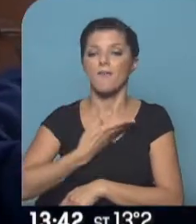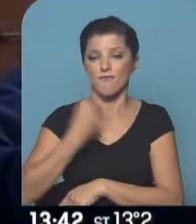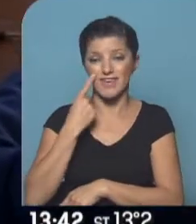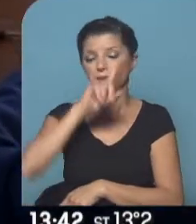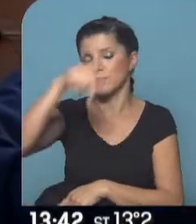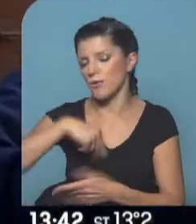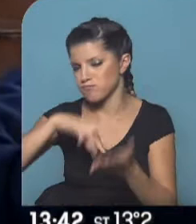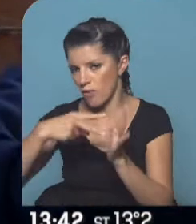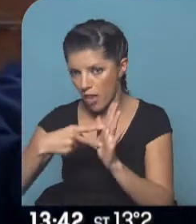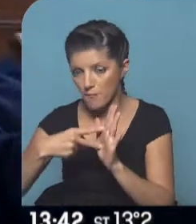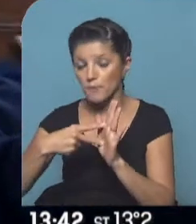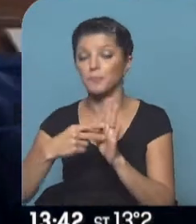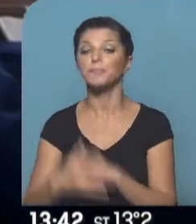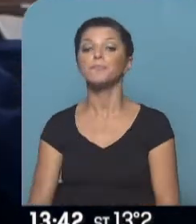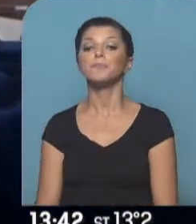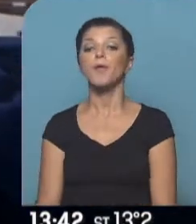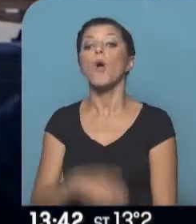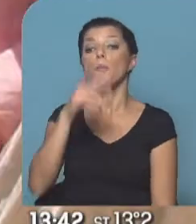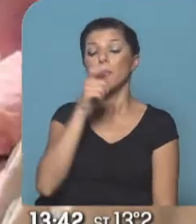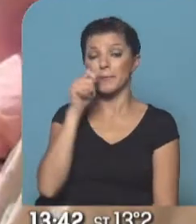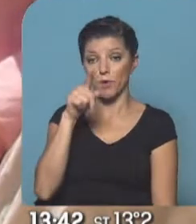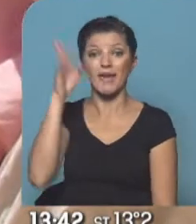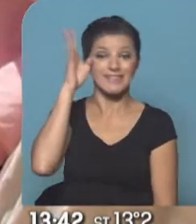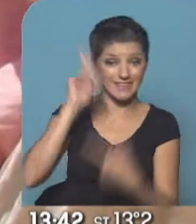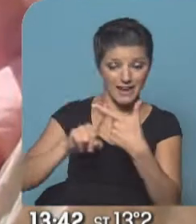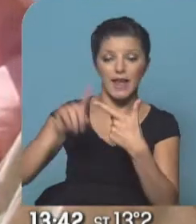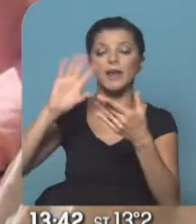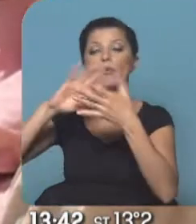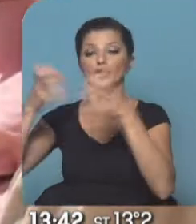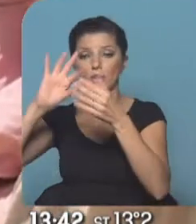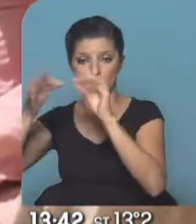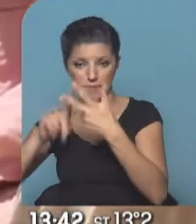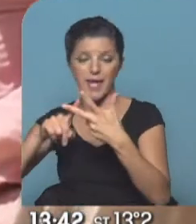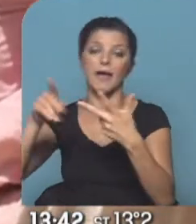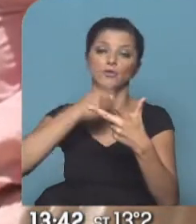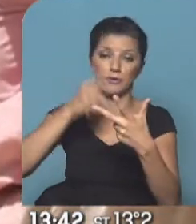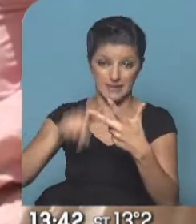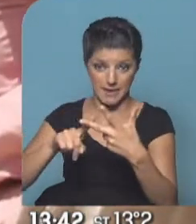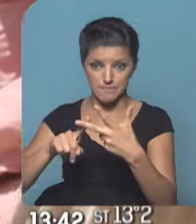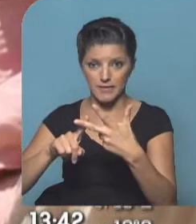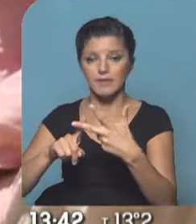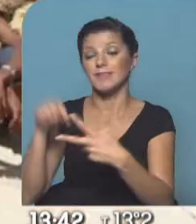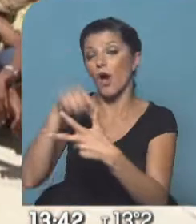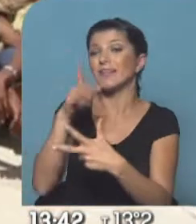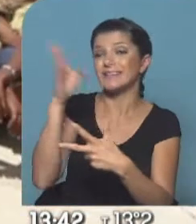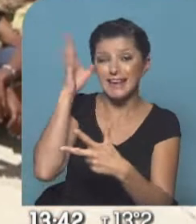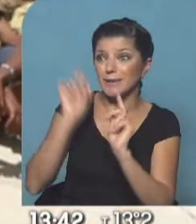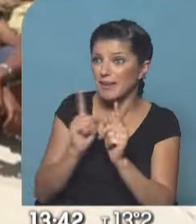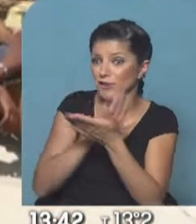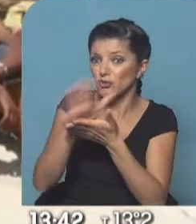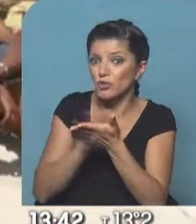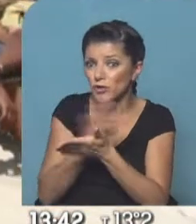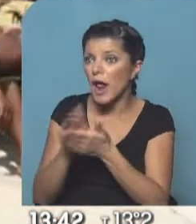Como en el caso del acuerdo con Turquía, Italia y la Unión Europea desean sacarse el problema de encima, cortando el